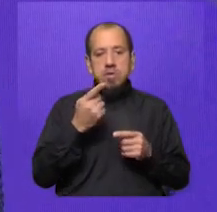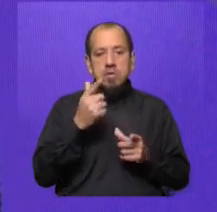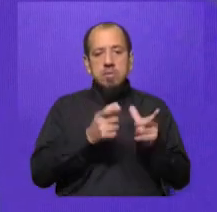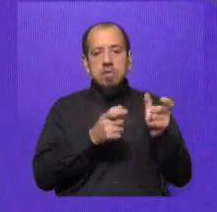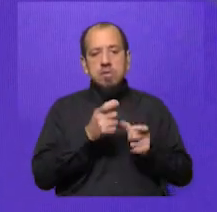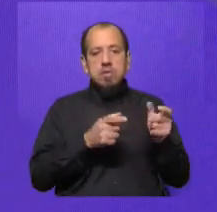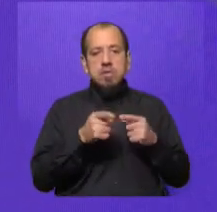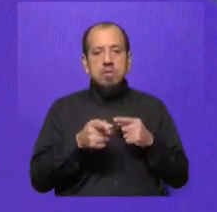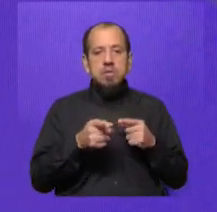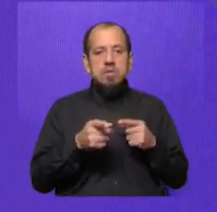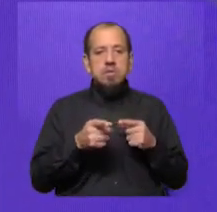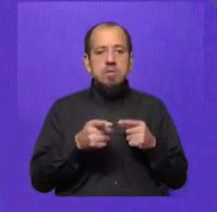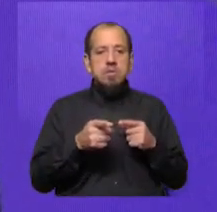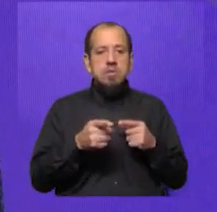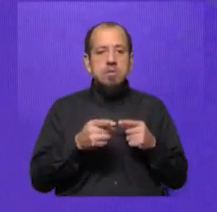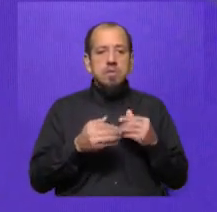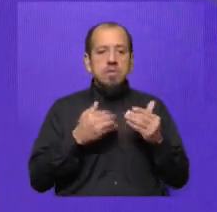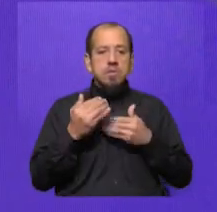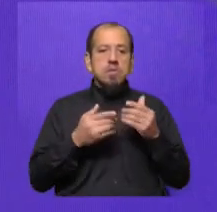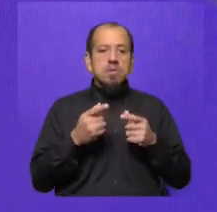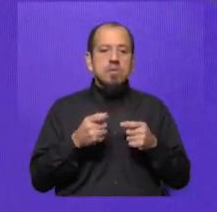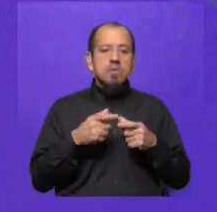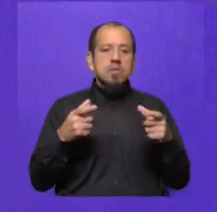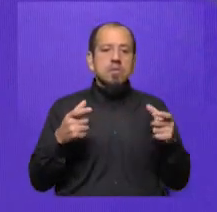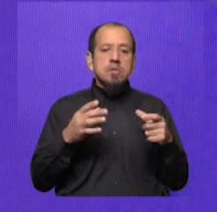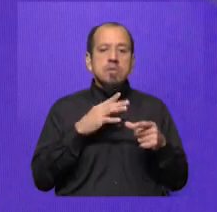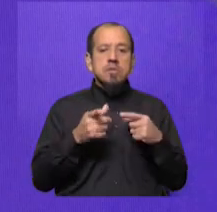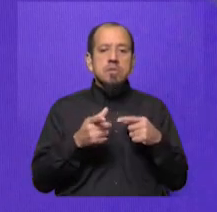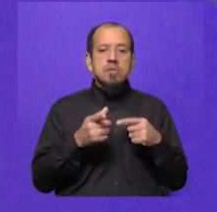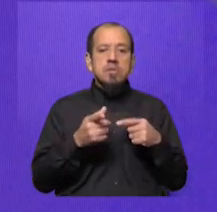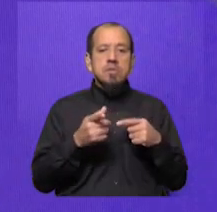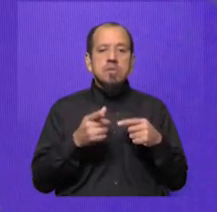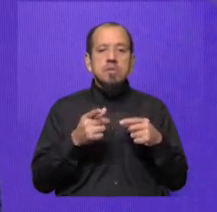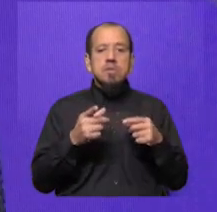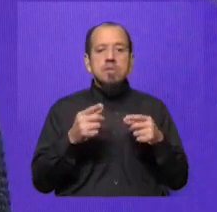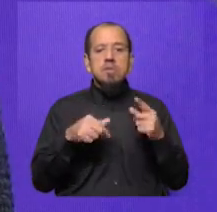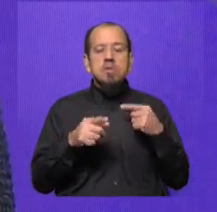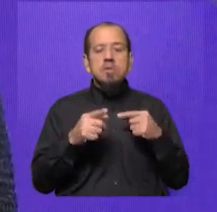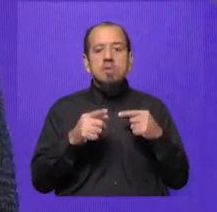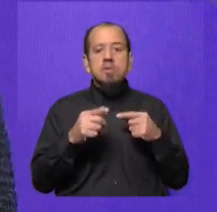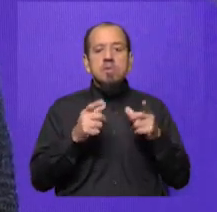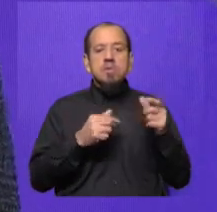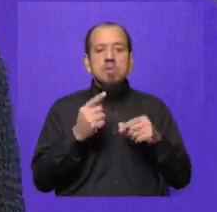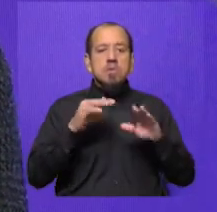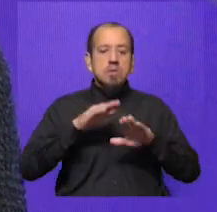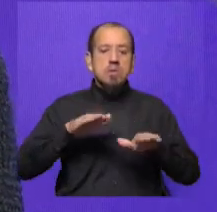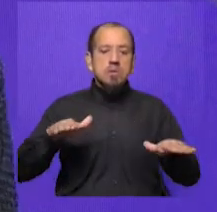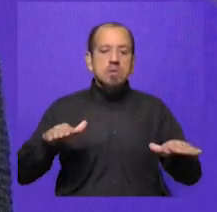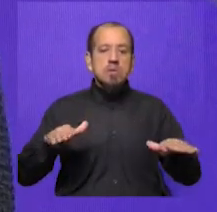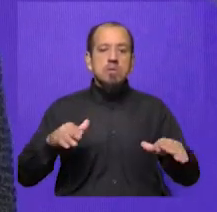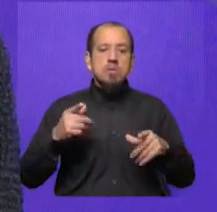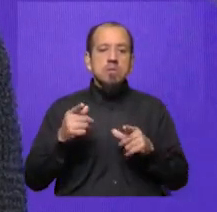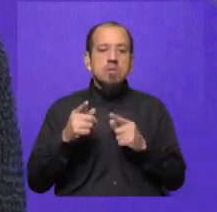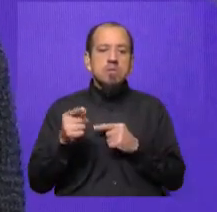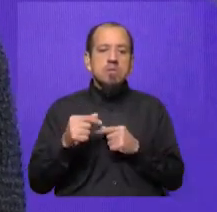va creciendo justamente hemos tenido una política de facilitar el ingreso de los niños y niñas desde hace